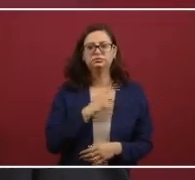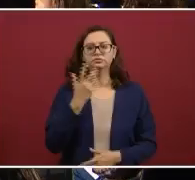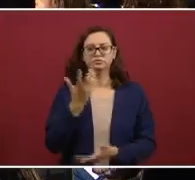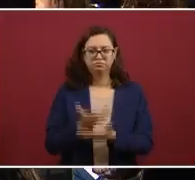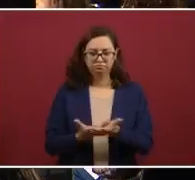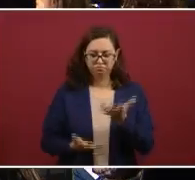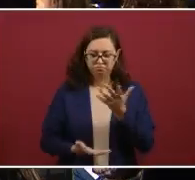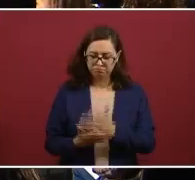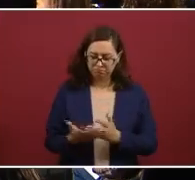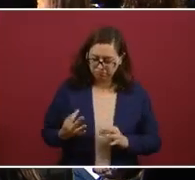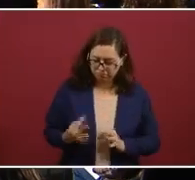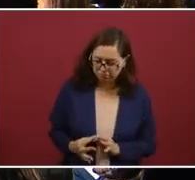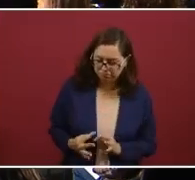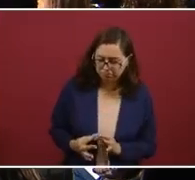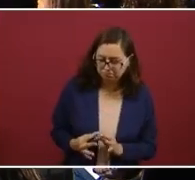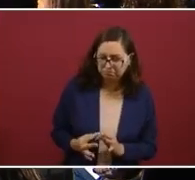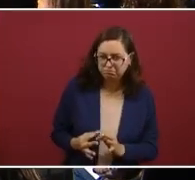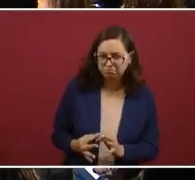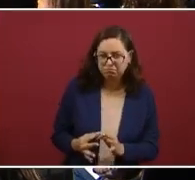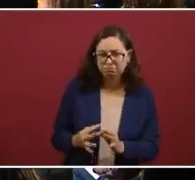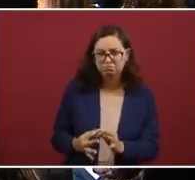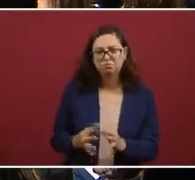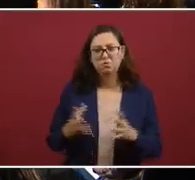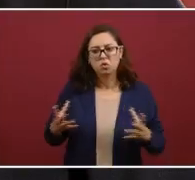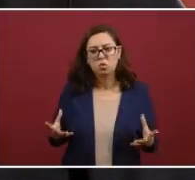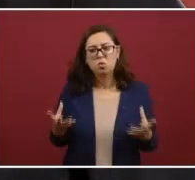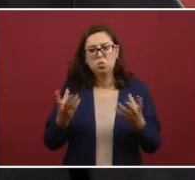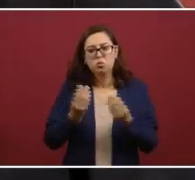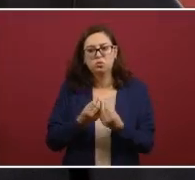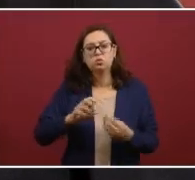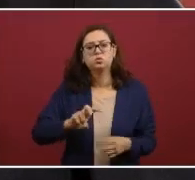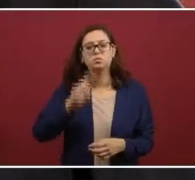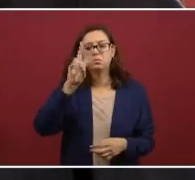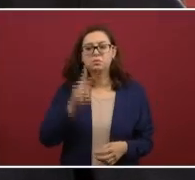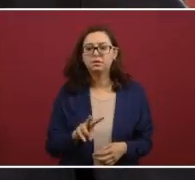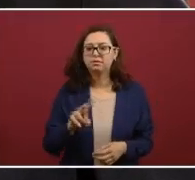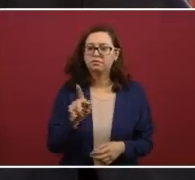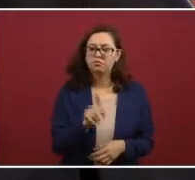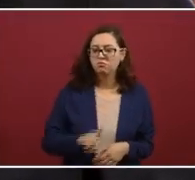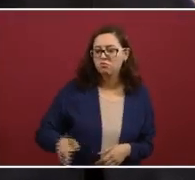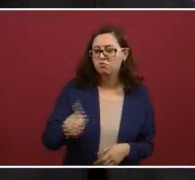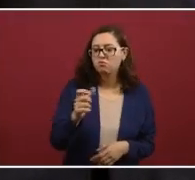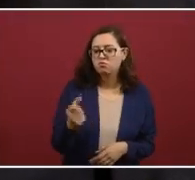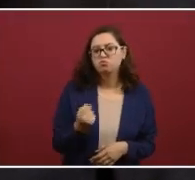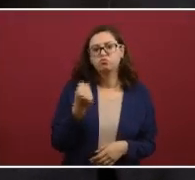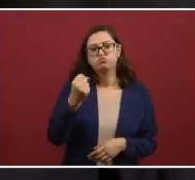tiempo una auténtica democracia.